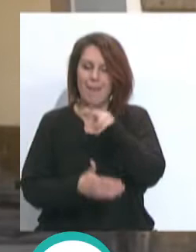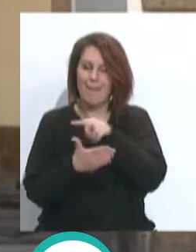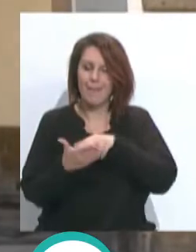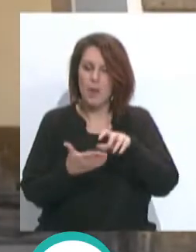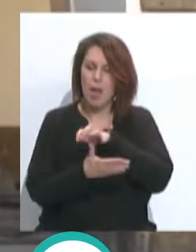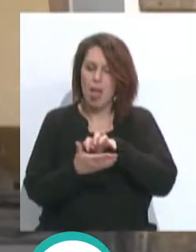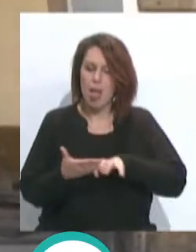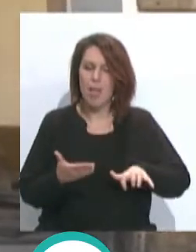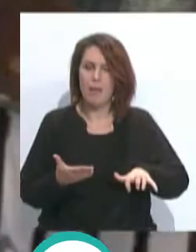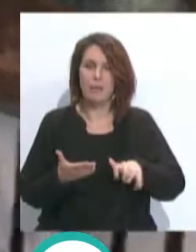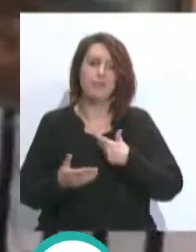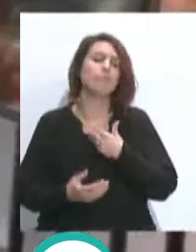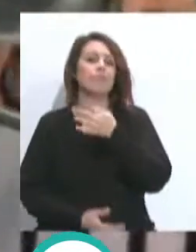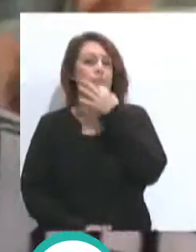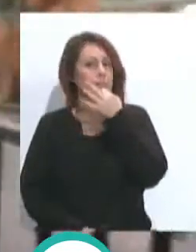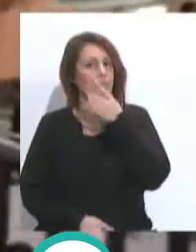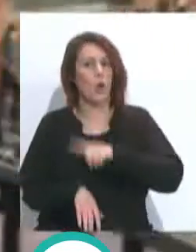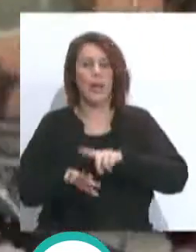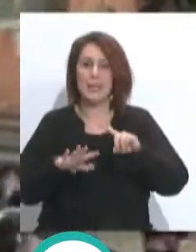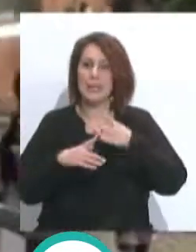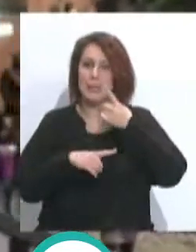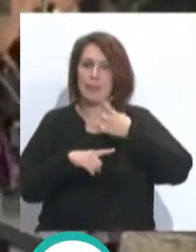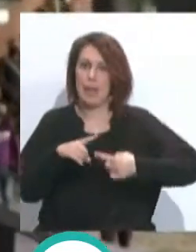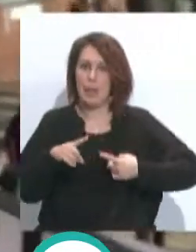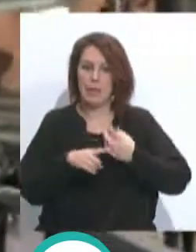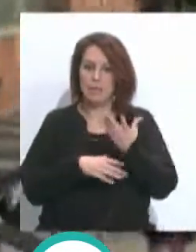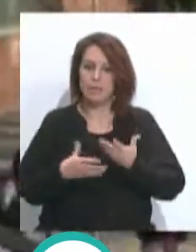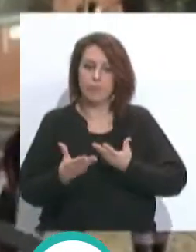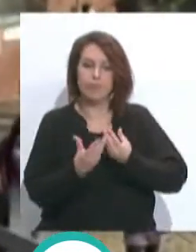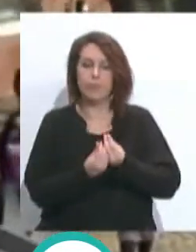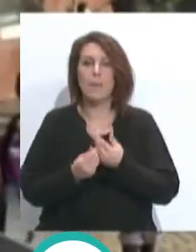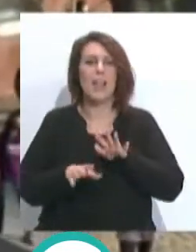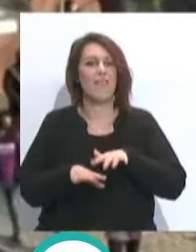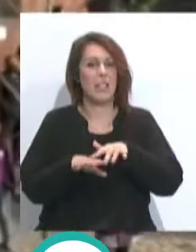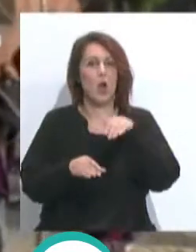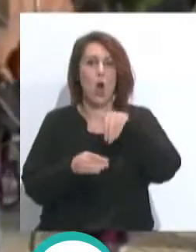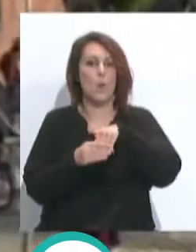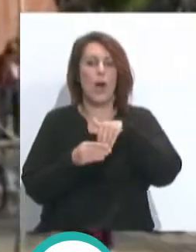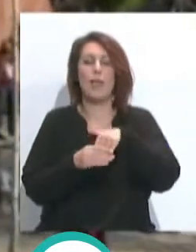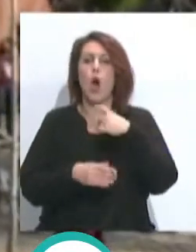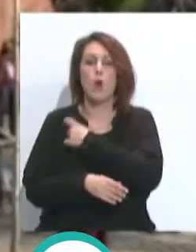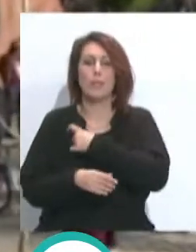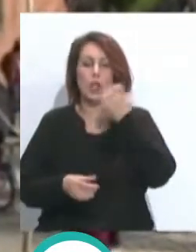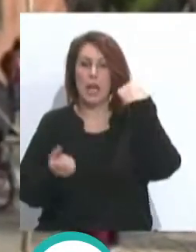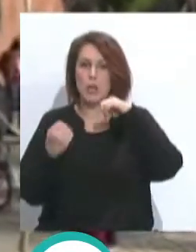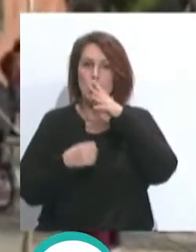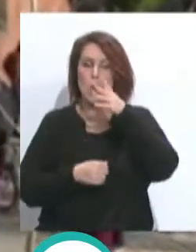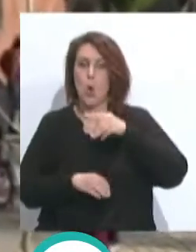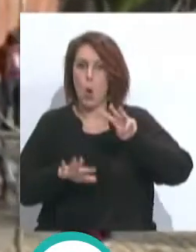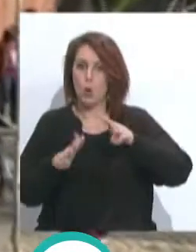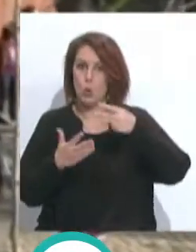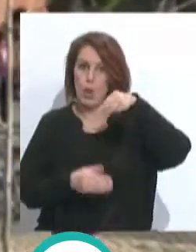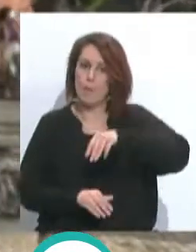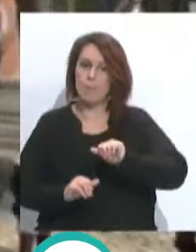de un manifiesto. Por la tarde, a las 6:30, se unirán a la manifestación convocada por la Comisión de Actos por el 8M,